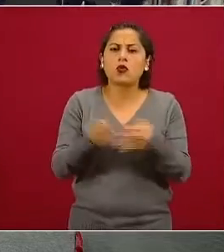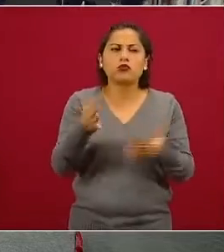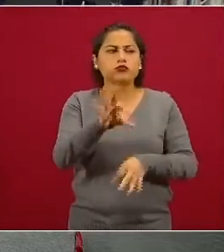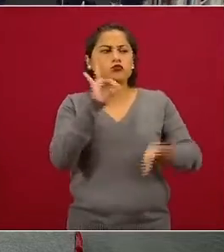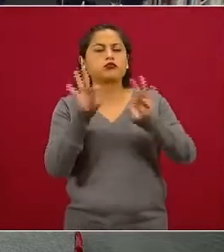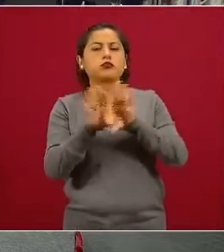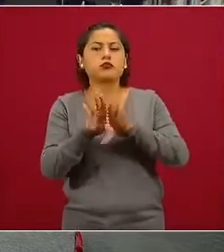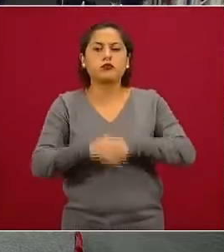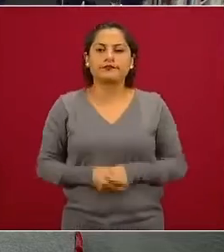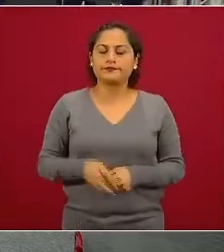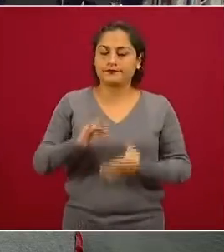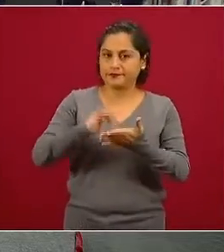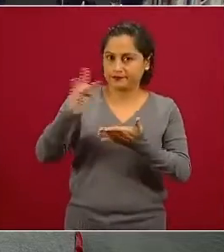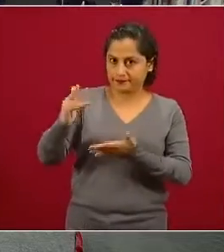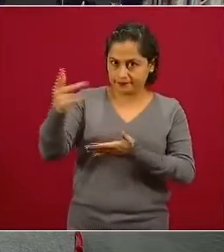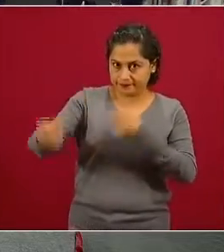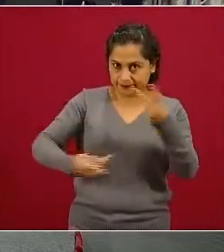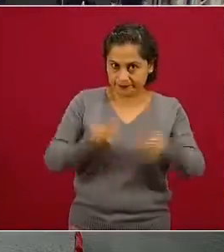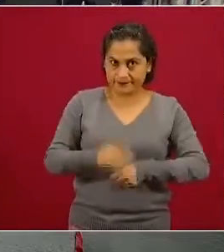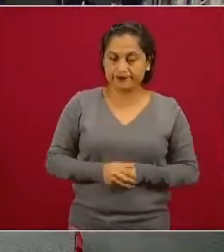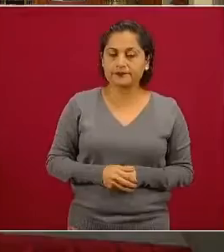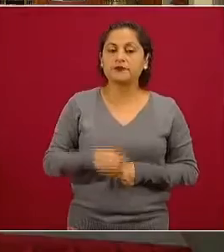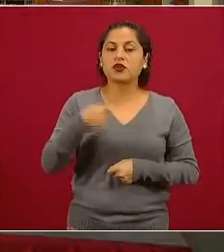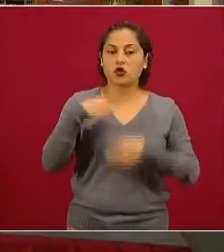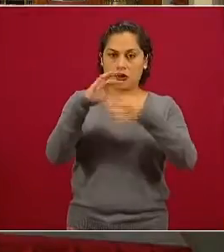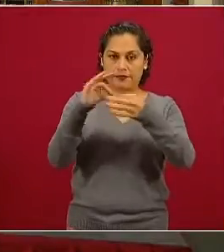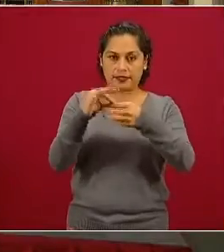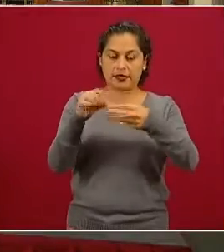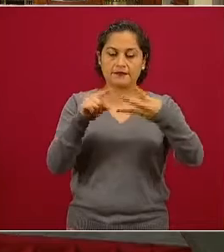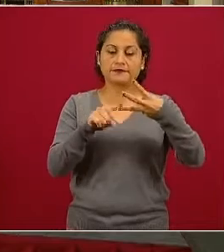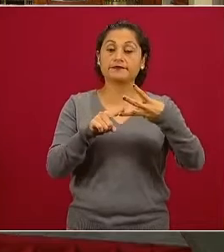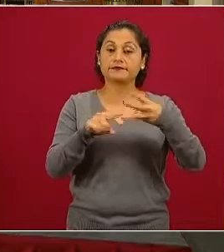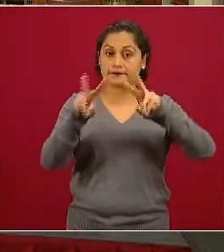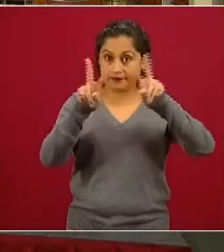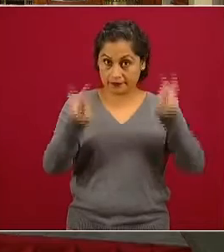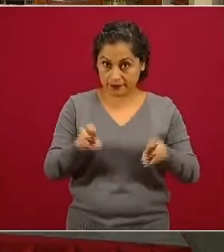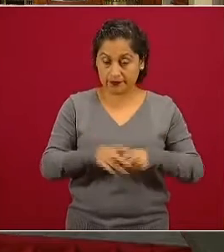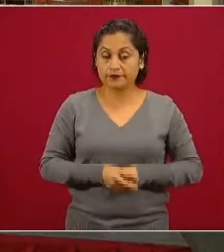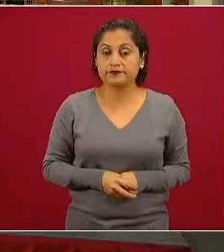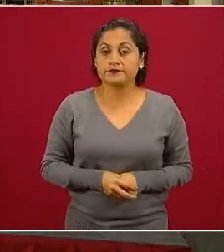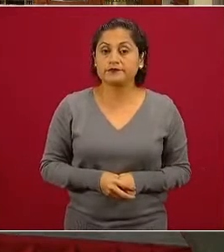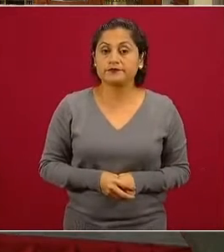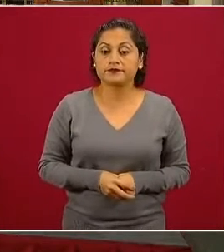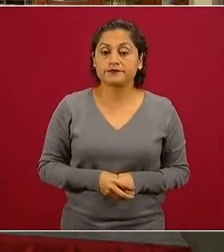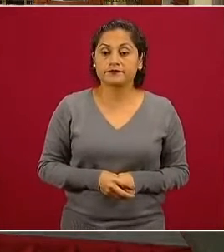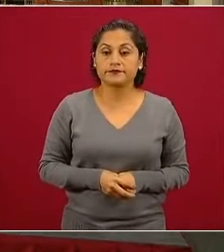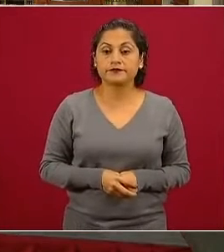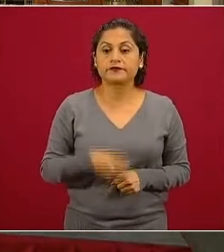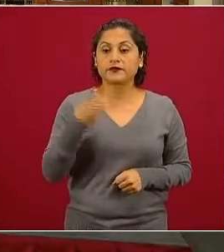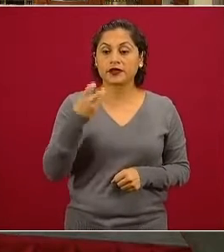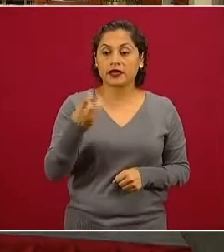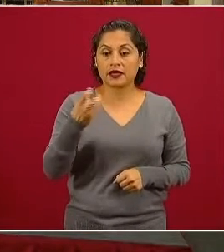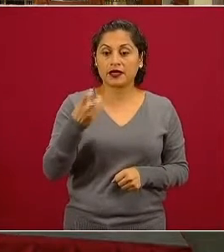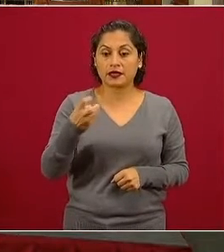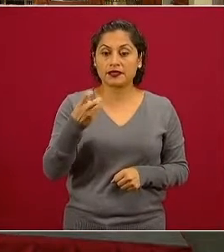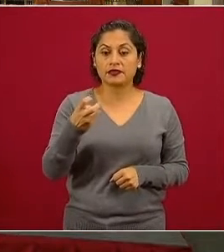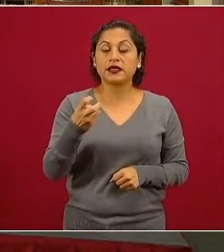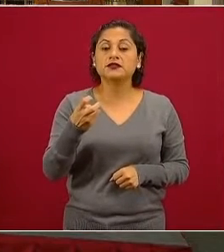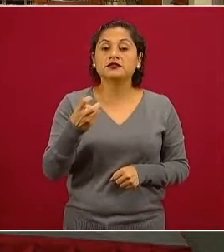haber mexicanos que puedan ser voluntarios en algún estudio? se habla de que la vacuna rusa podría aplicarse en